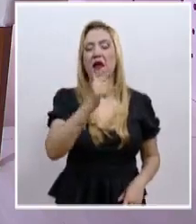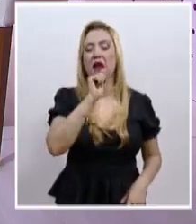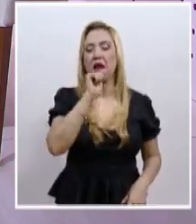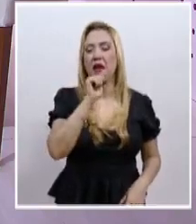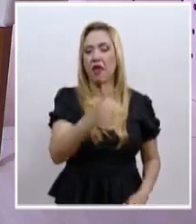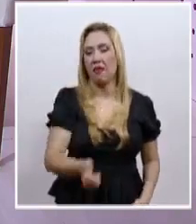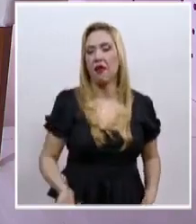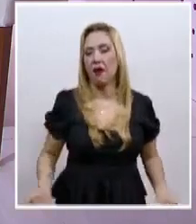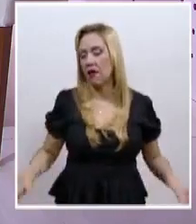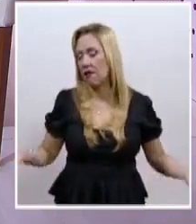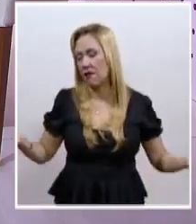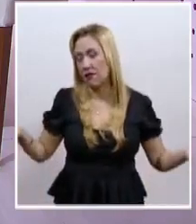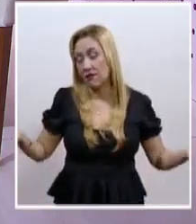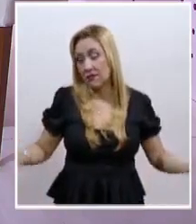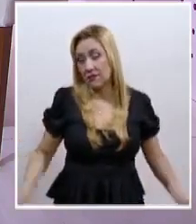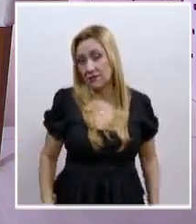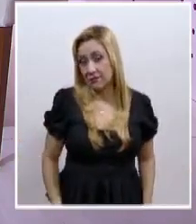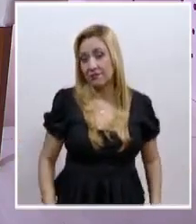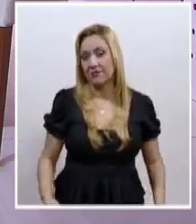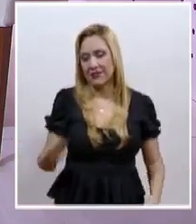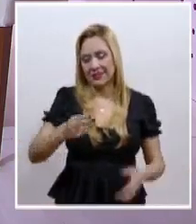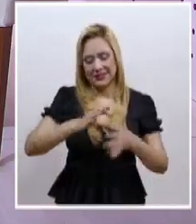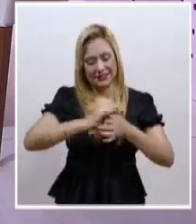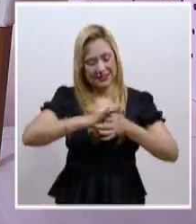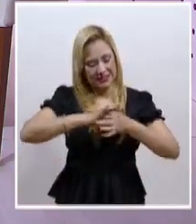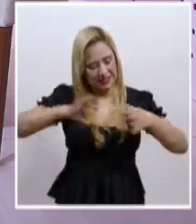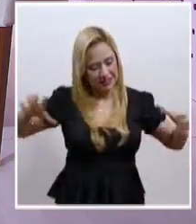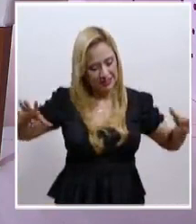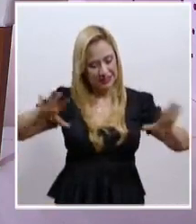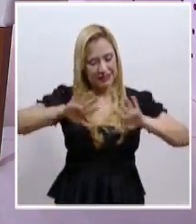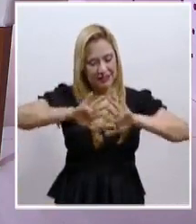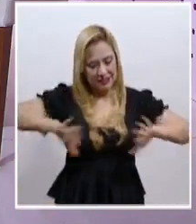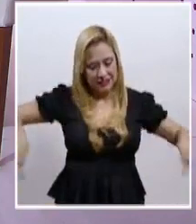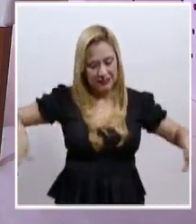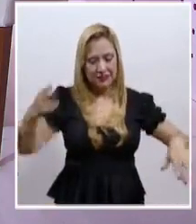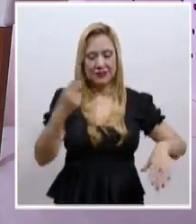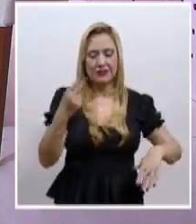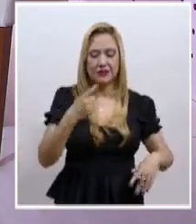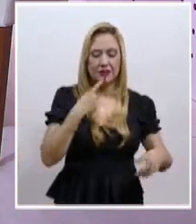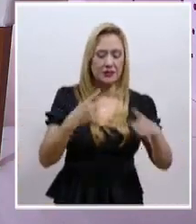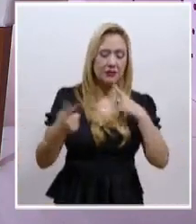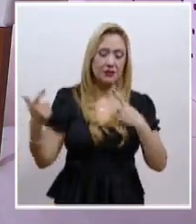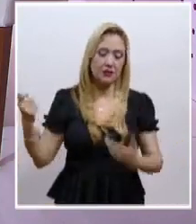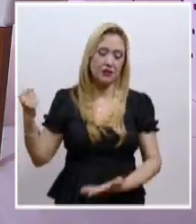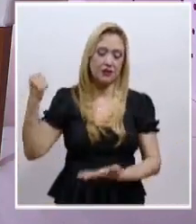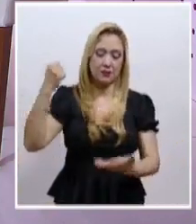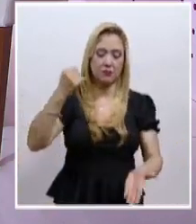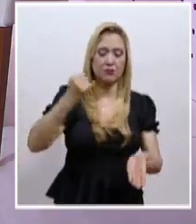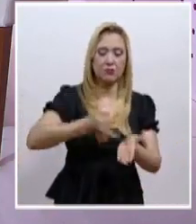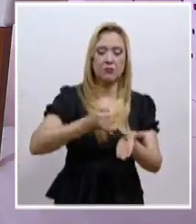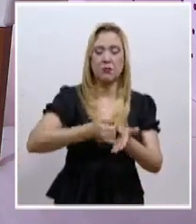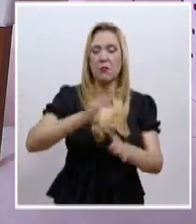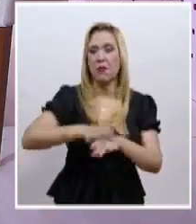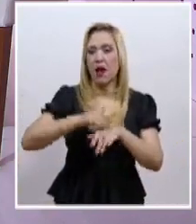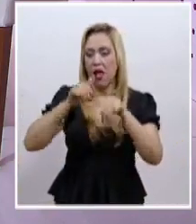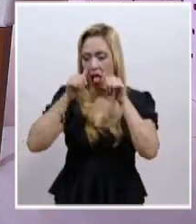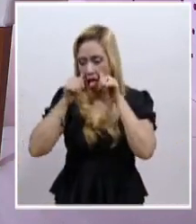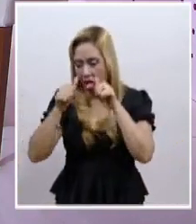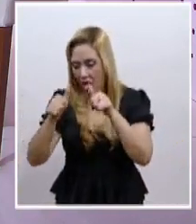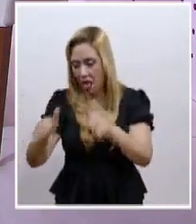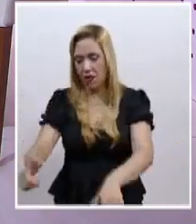creo que esa parte no la acabamos de romper. Creo que debemos empujar mucho más la discusión presupuestal. Siempre la de los impuestos se lleva más